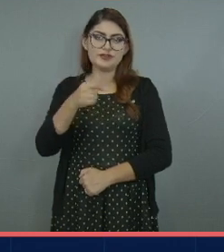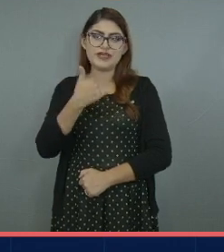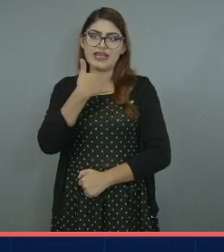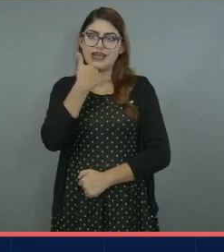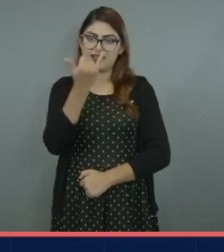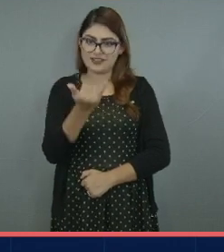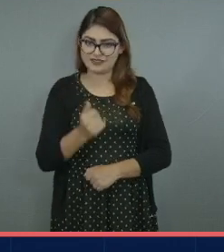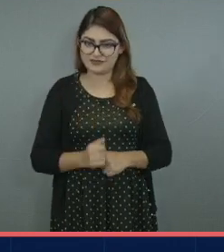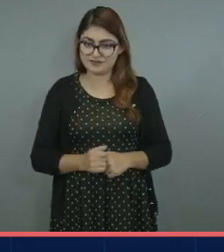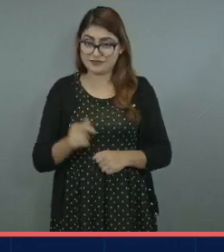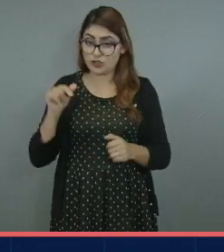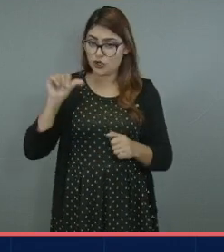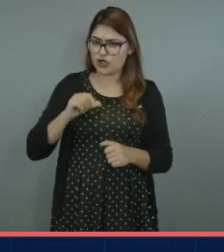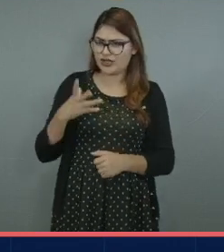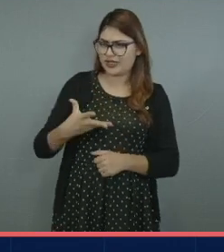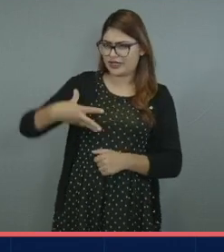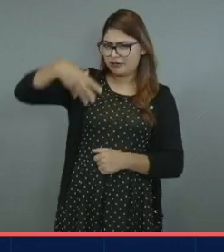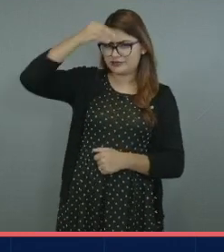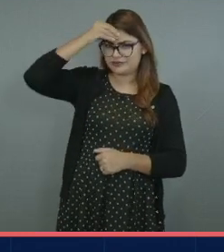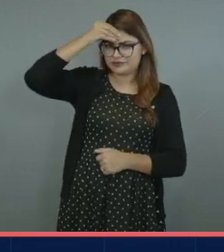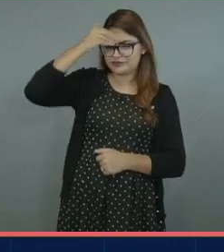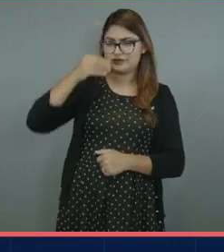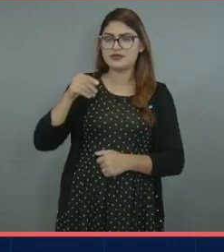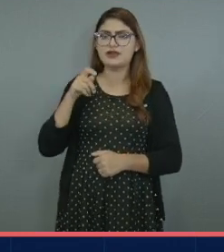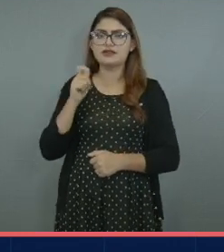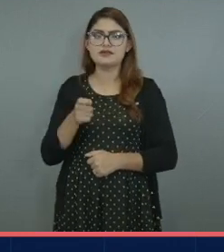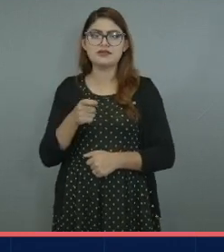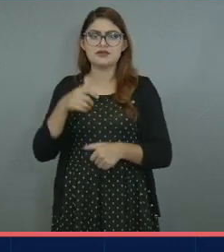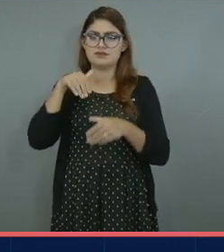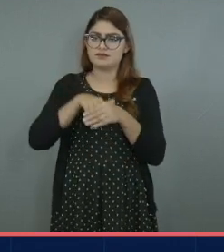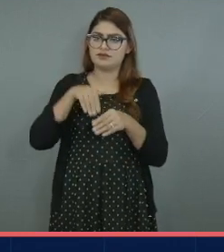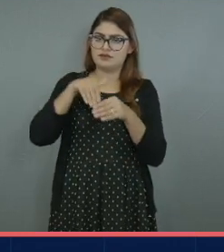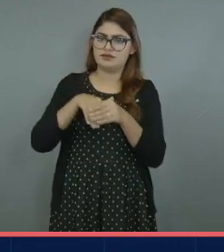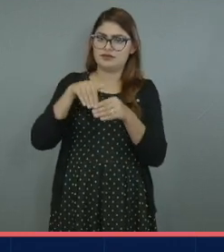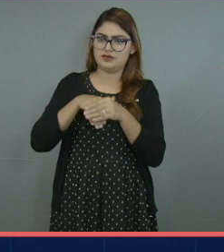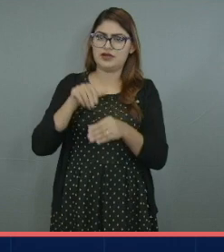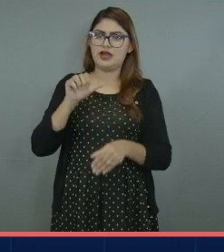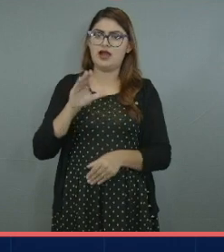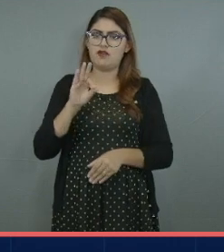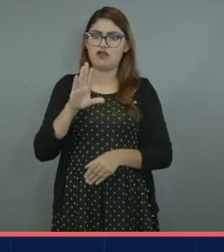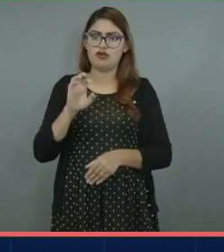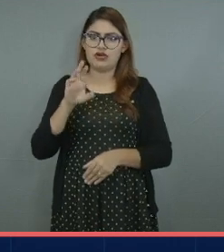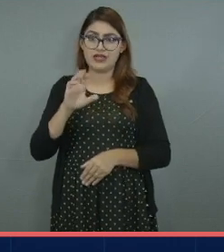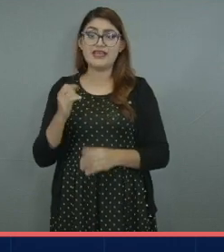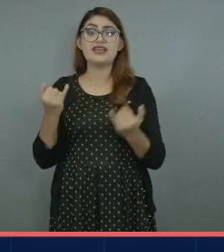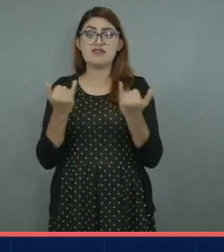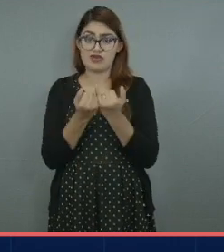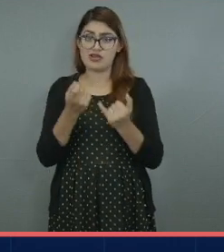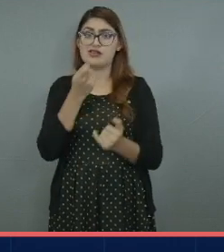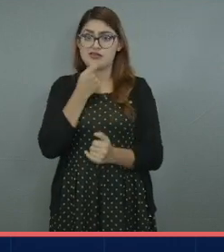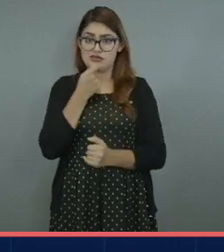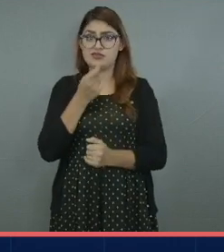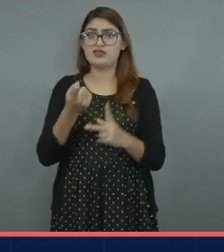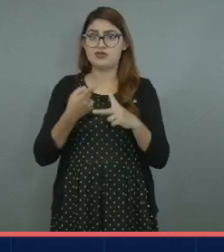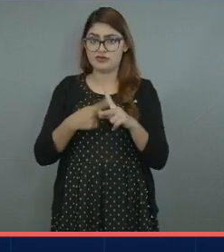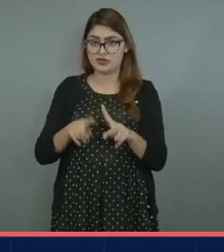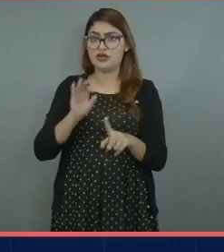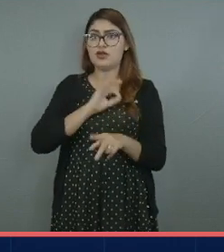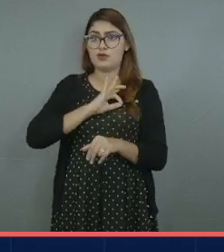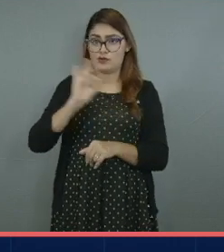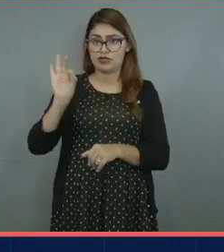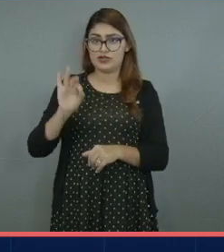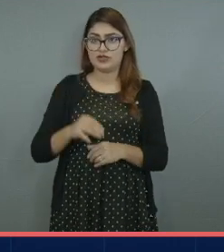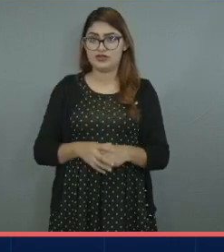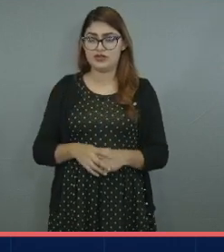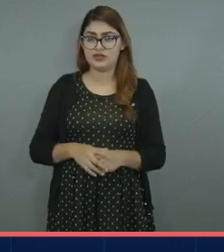papá? Que hoy aprendí que las cuentas de ahorro para el retiro también ya las pueden tener los niños como yo". Así que vas a